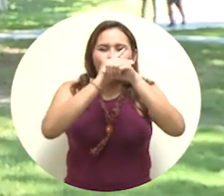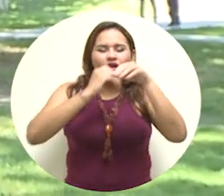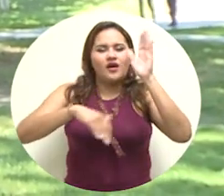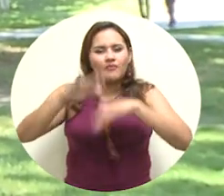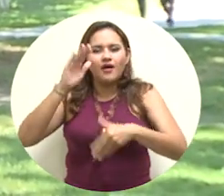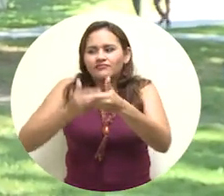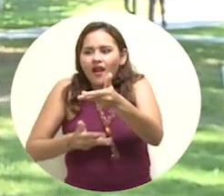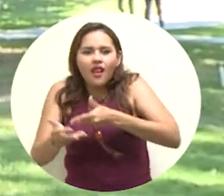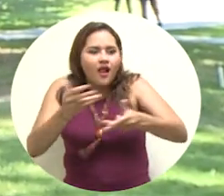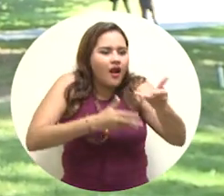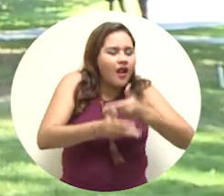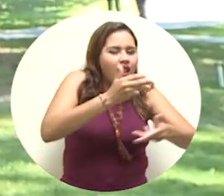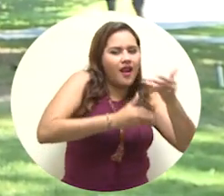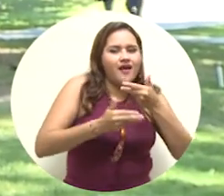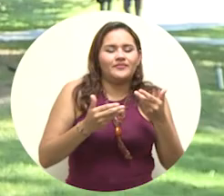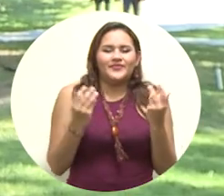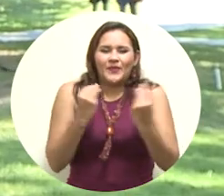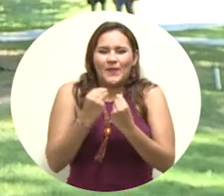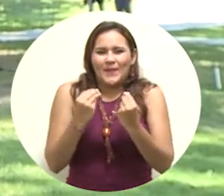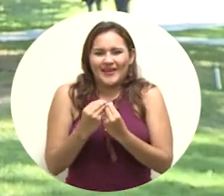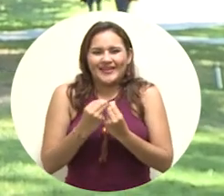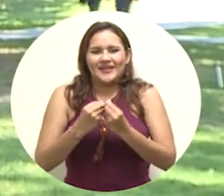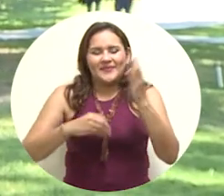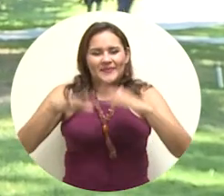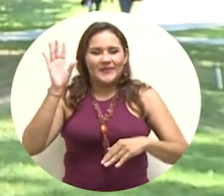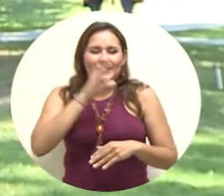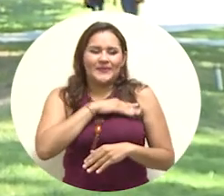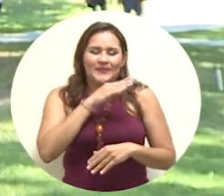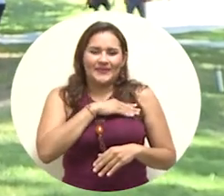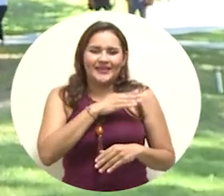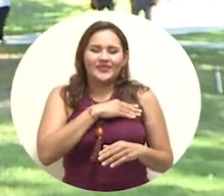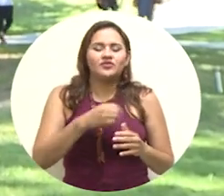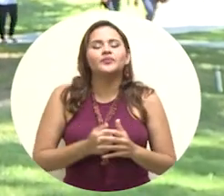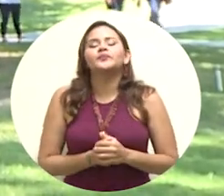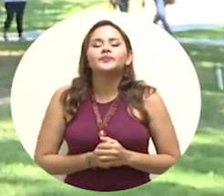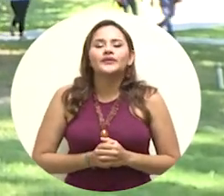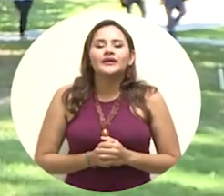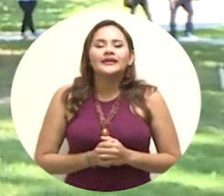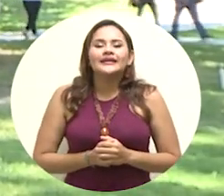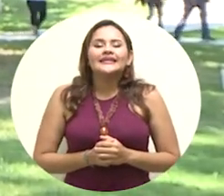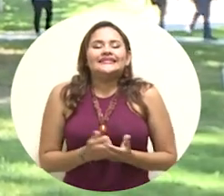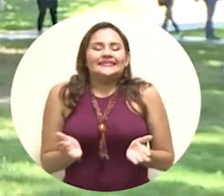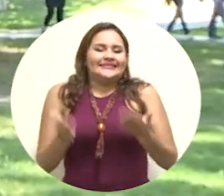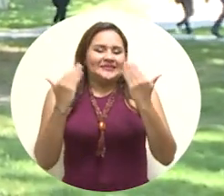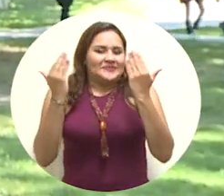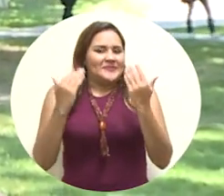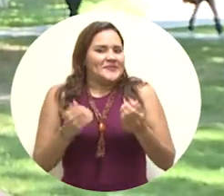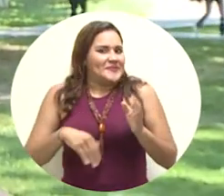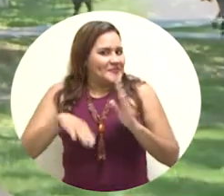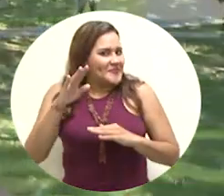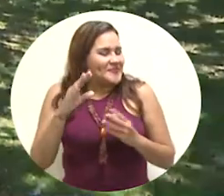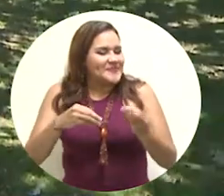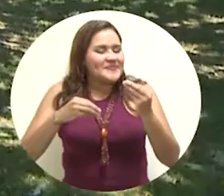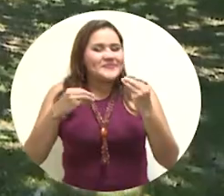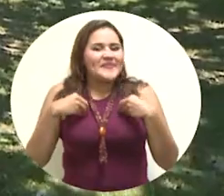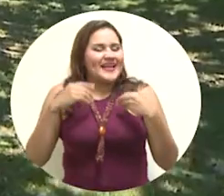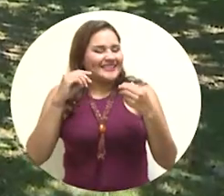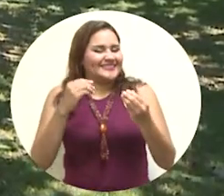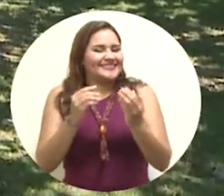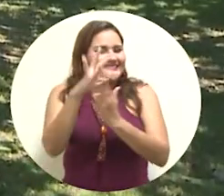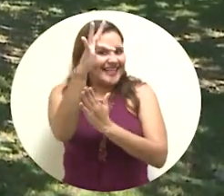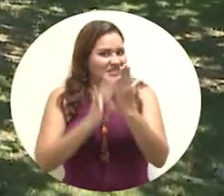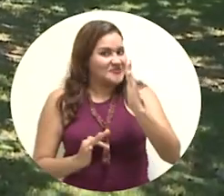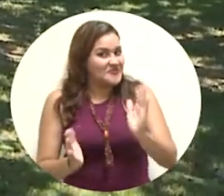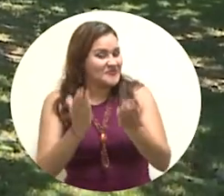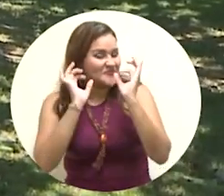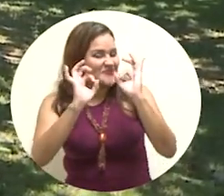mis compañeros y lo cual de esas mismas retroalimentaciones yo las tomo y me van a servir para el desarrollo de mi tesis. Cabe